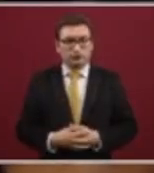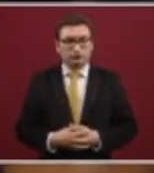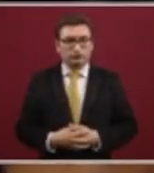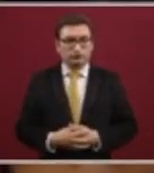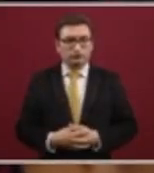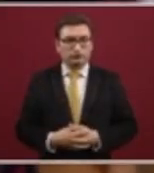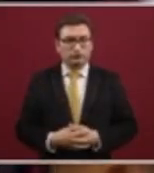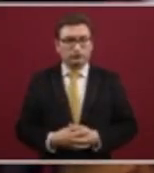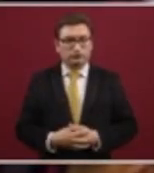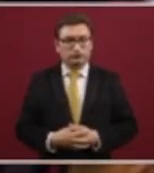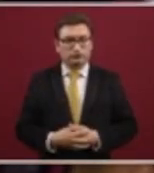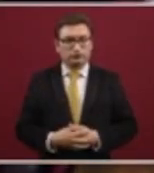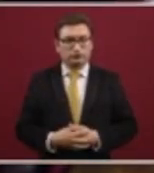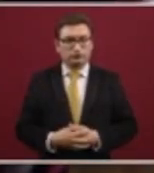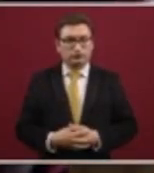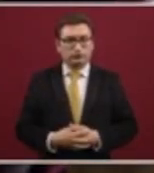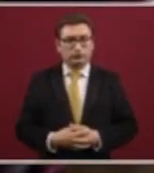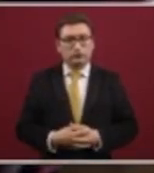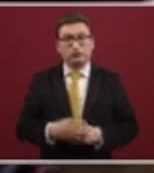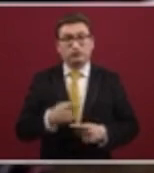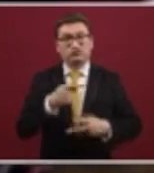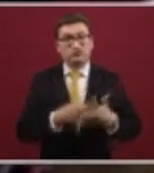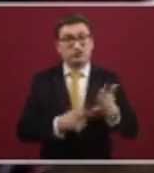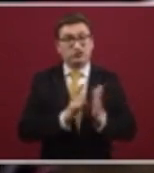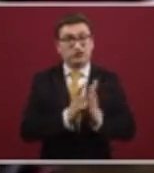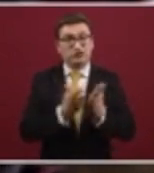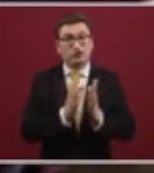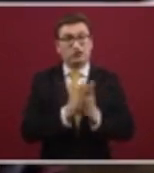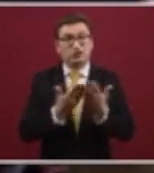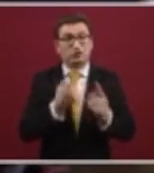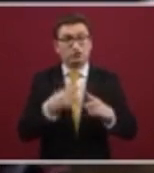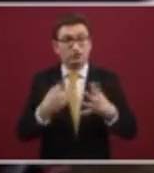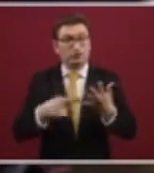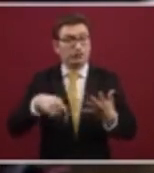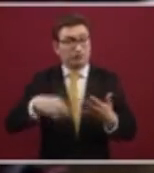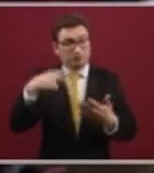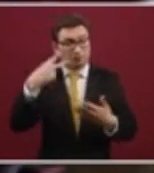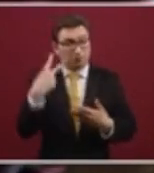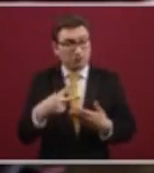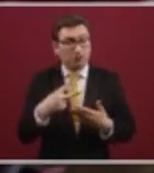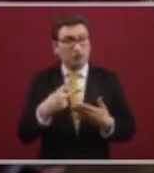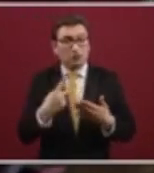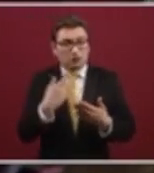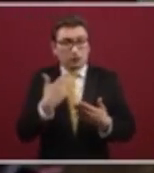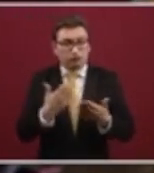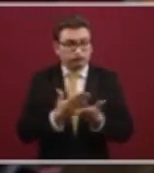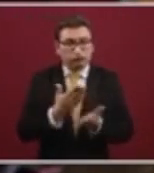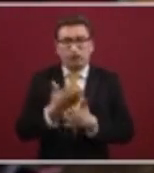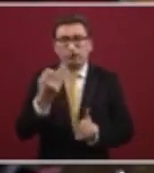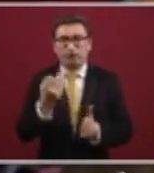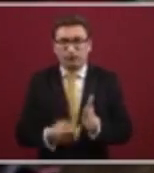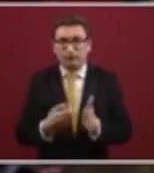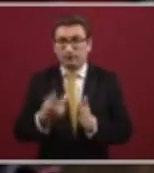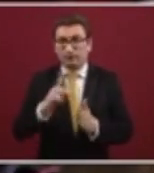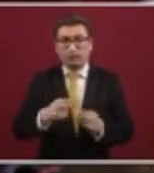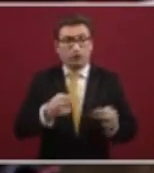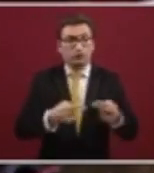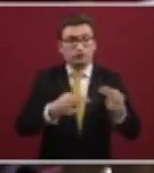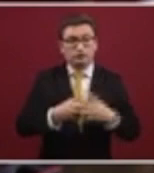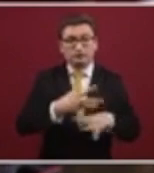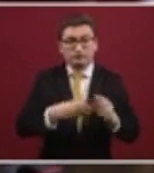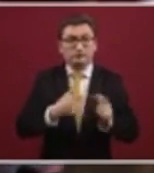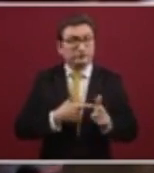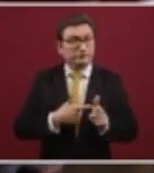no son ideas mías, son cosas que vienen en la literatura por décadas y México ha admitido intervenir, pero el mercado es insaciable